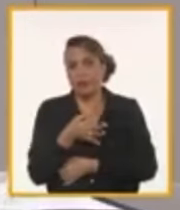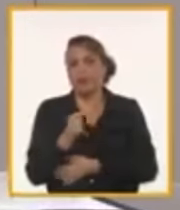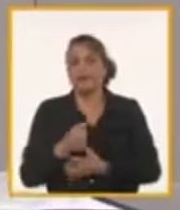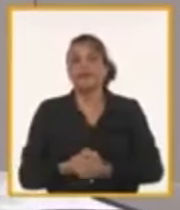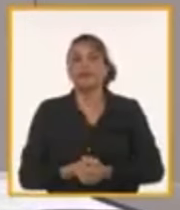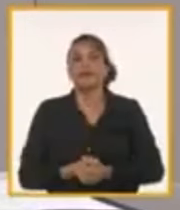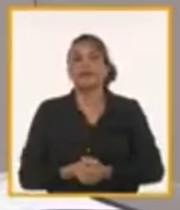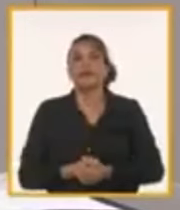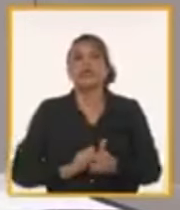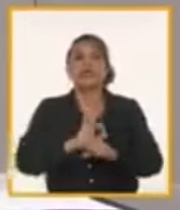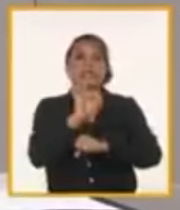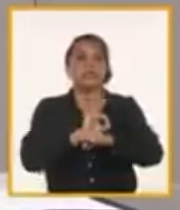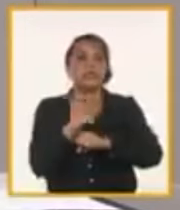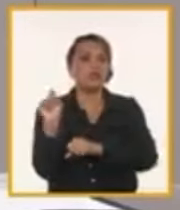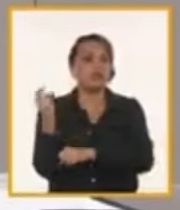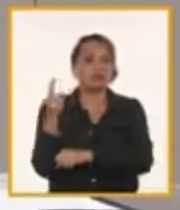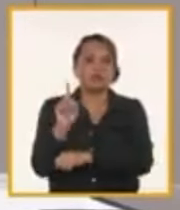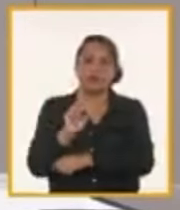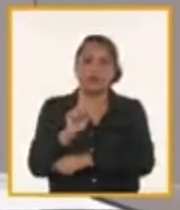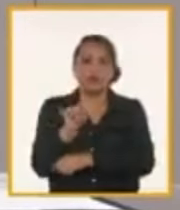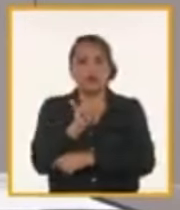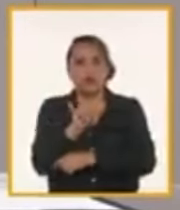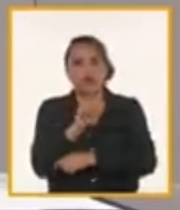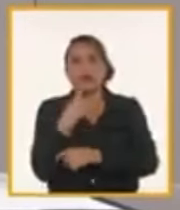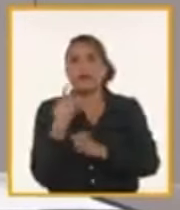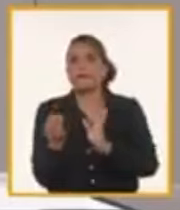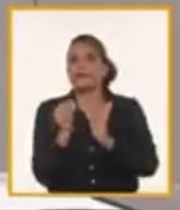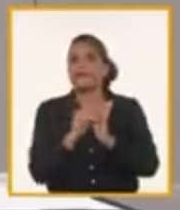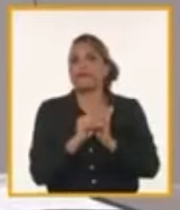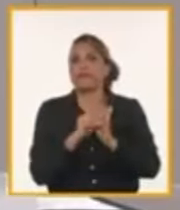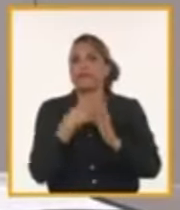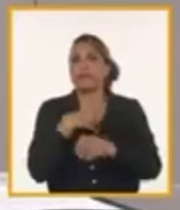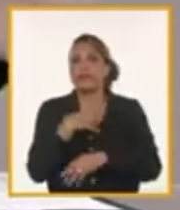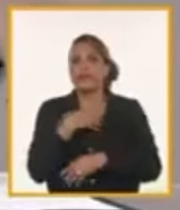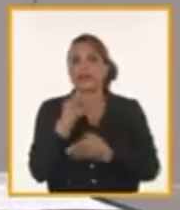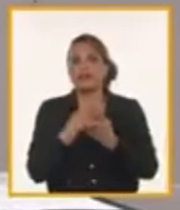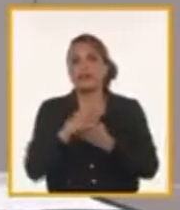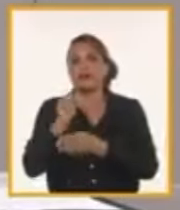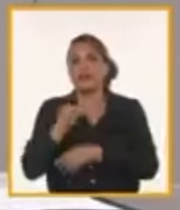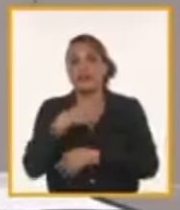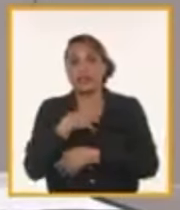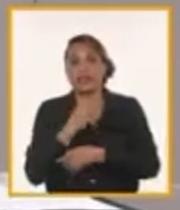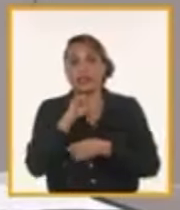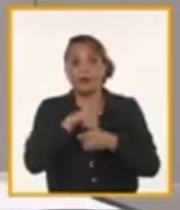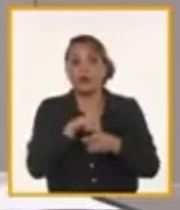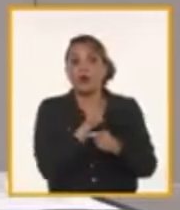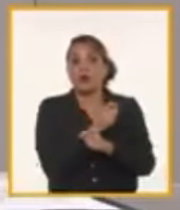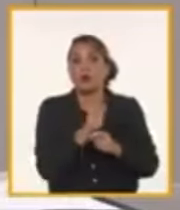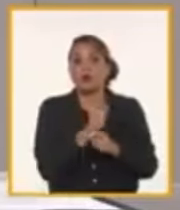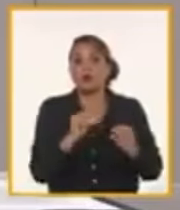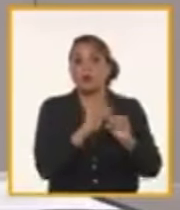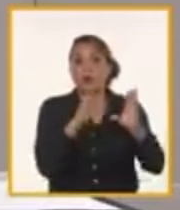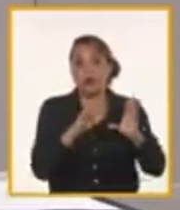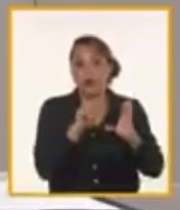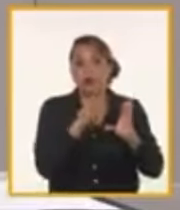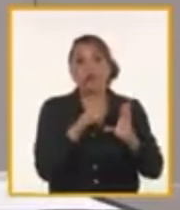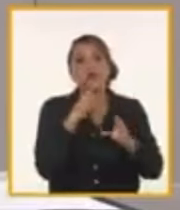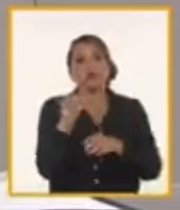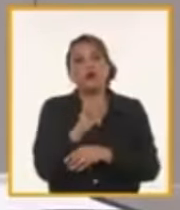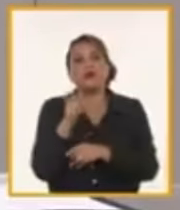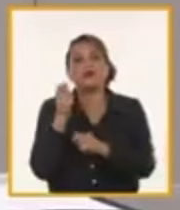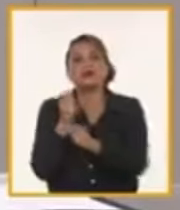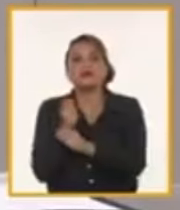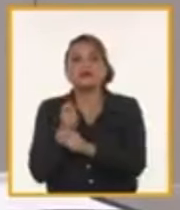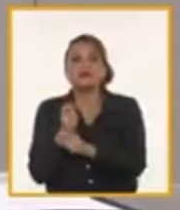diseño sino también en la aplicación de muchas de estas acciones han contado con los estudiantes que tenemos en el curso de uno que son de esos municipios y con sus propios estudiantes del